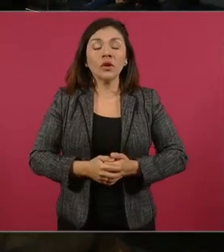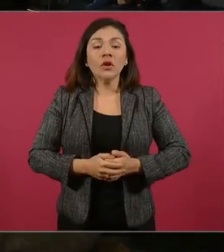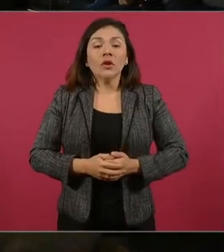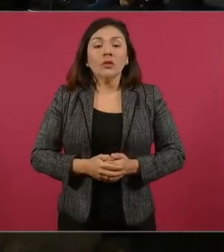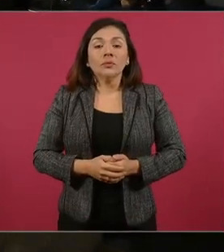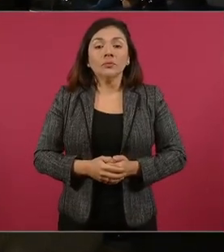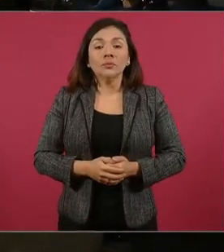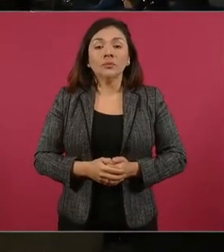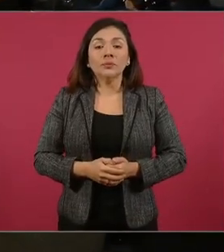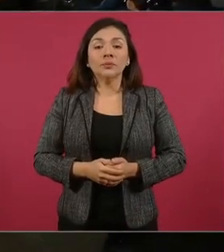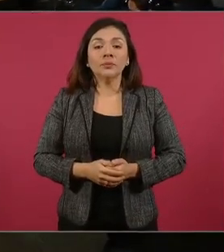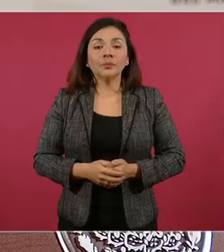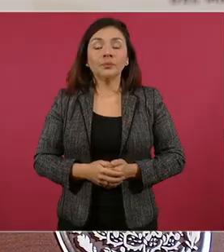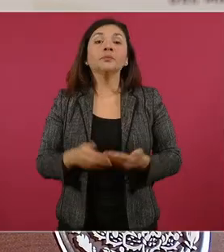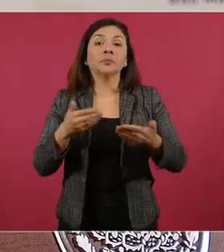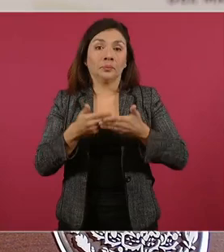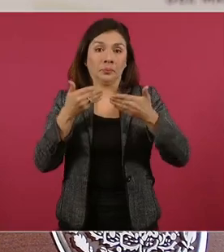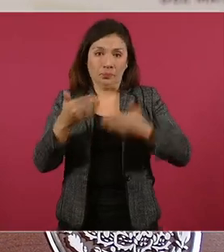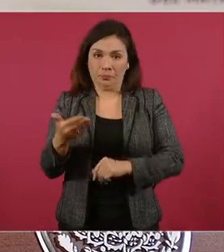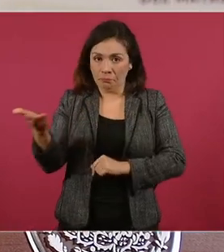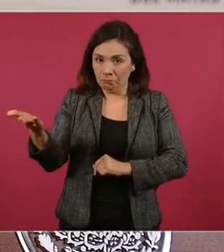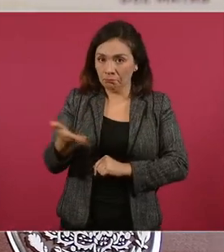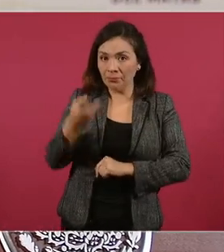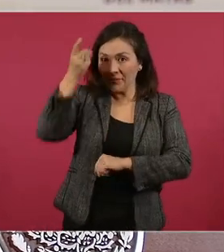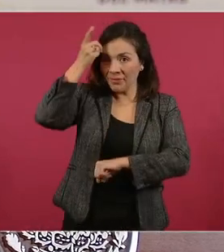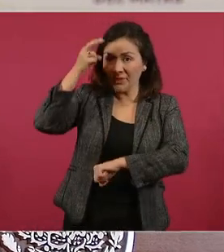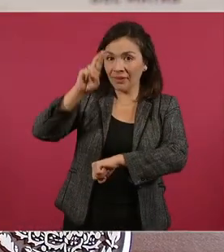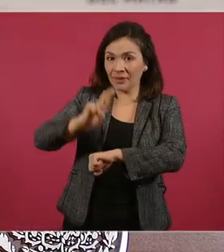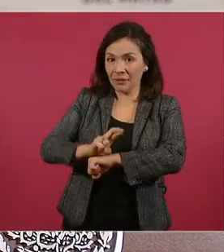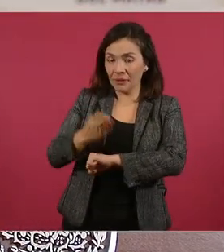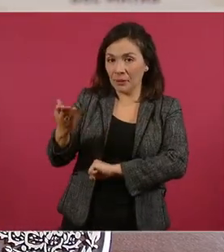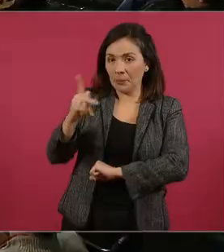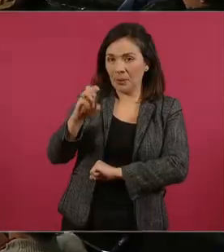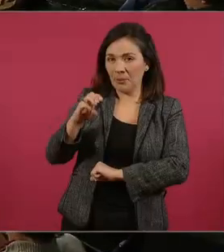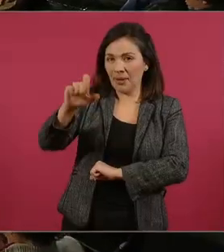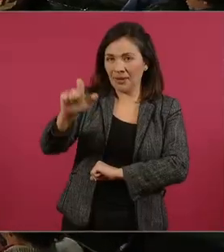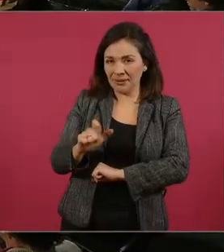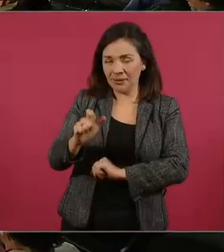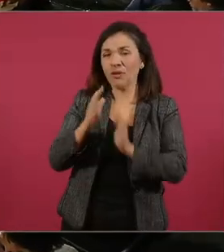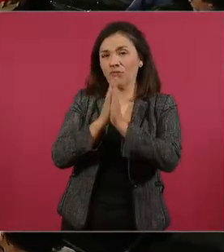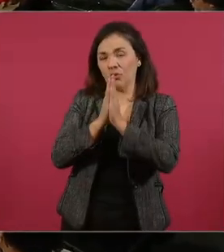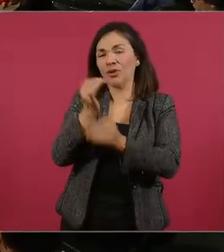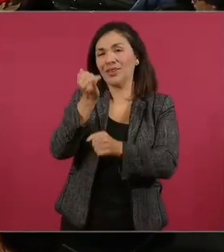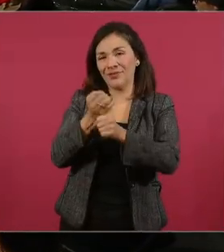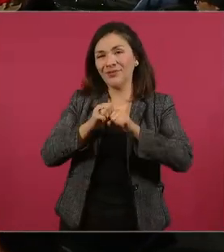Vamos a escuchar al director de Pemex que nos informe.